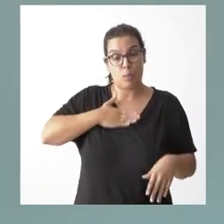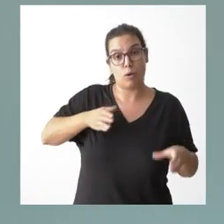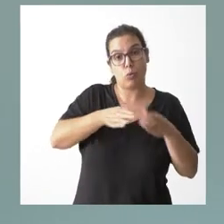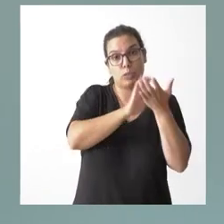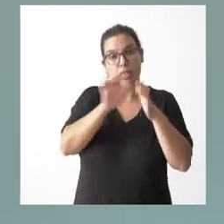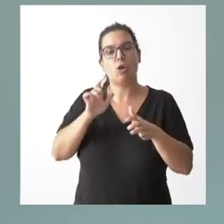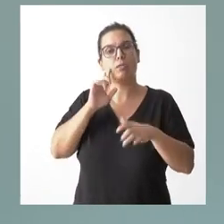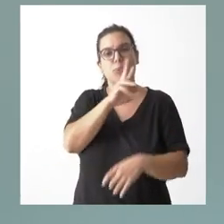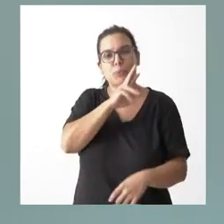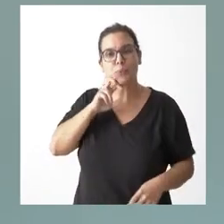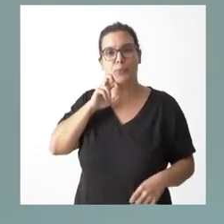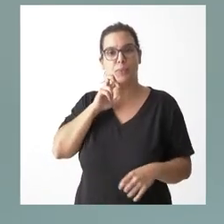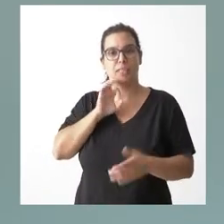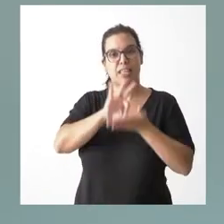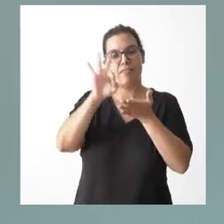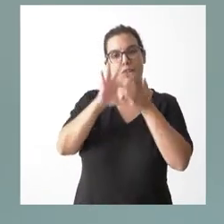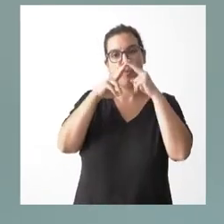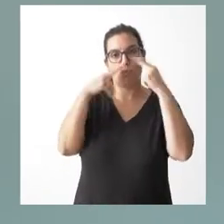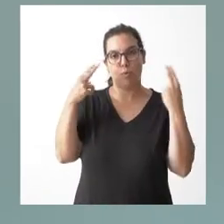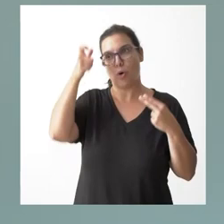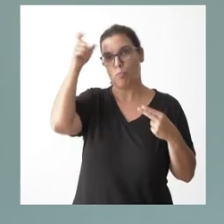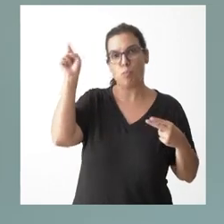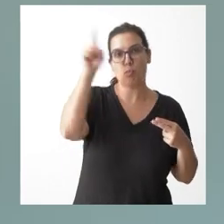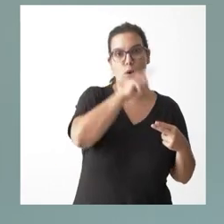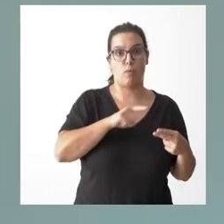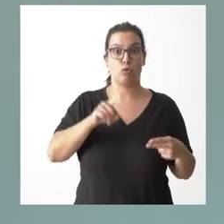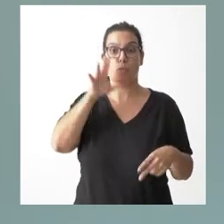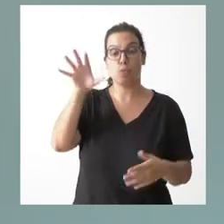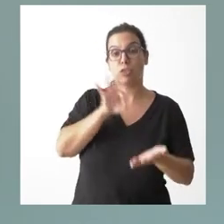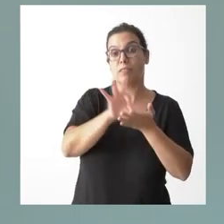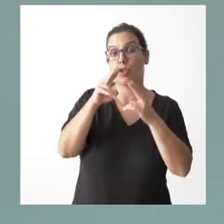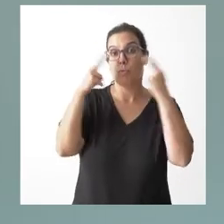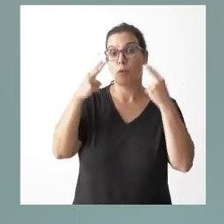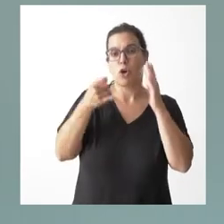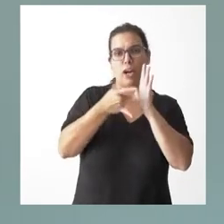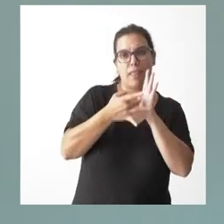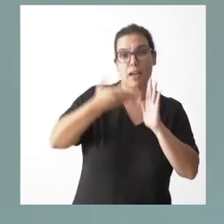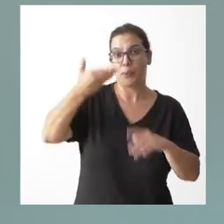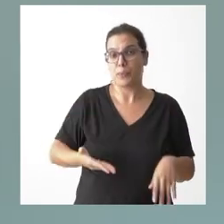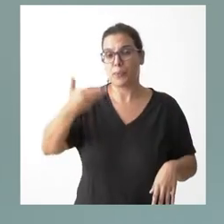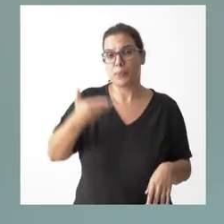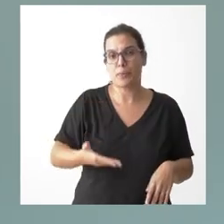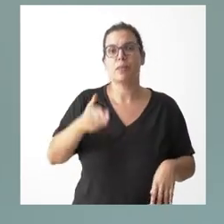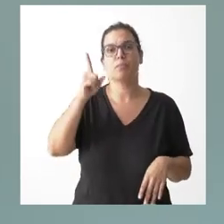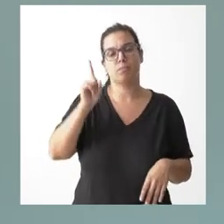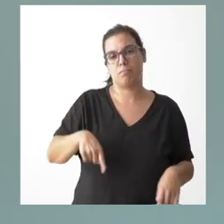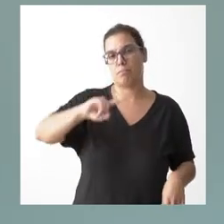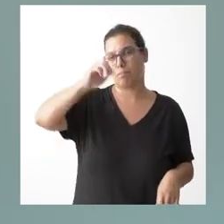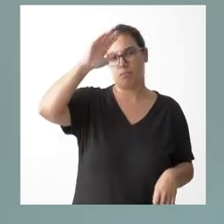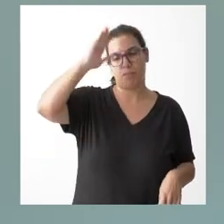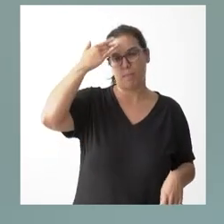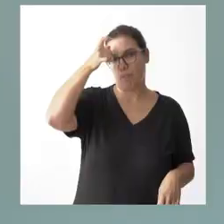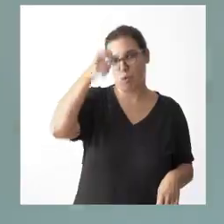es el mantenimiento de los servicios públicos esenciales y de calidad, sobre todo también en el mundo